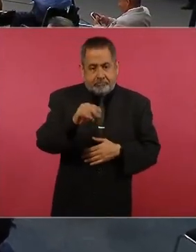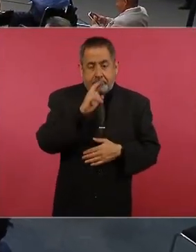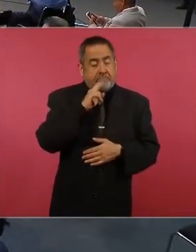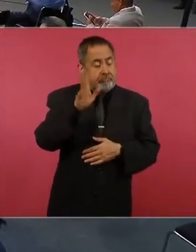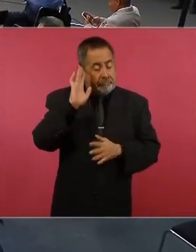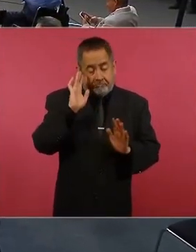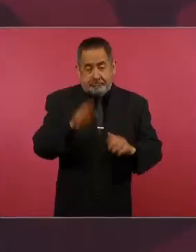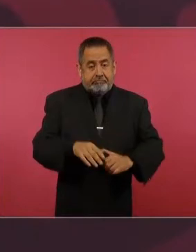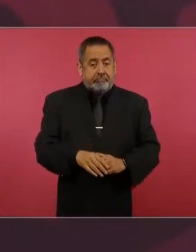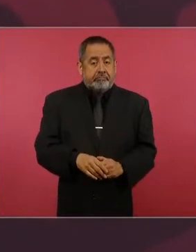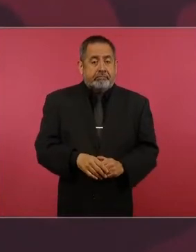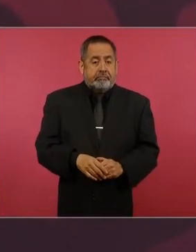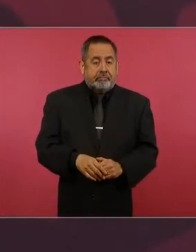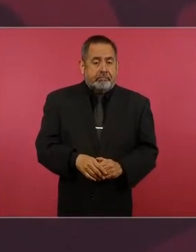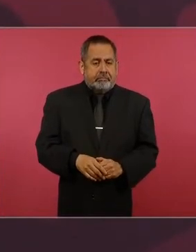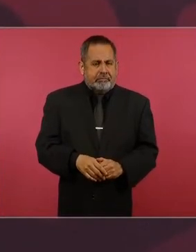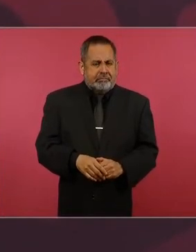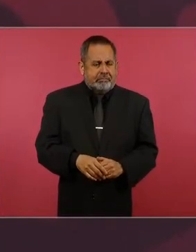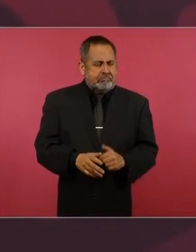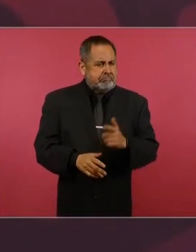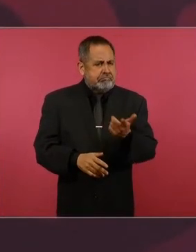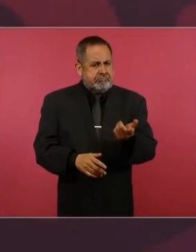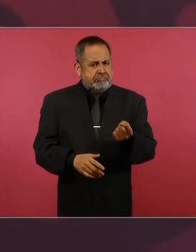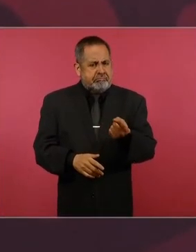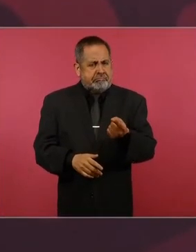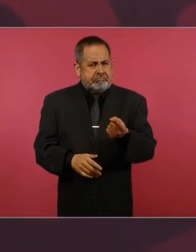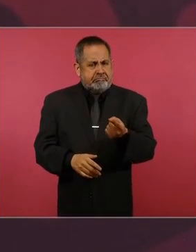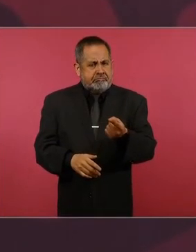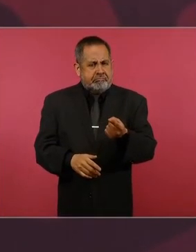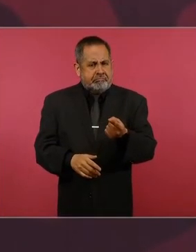Además, es buena